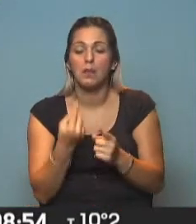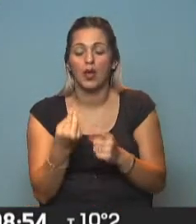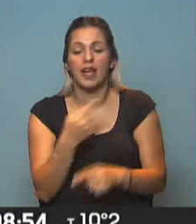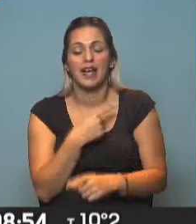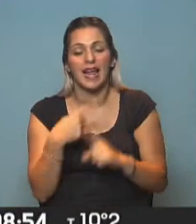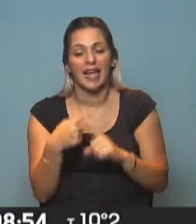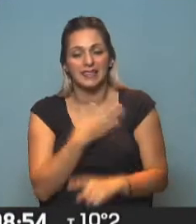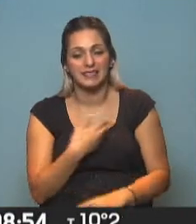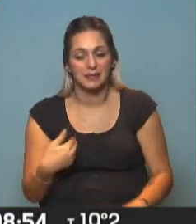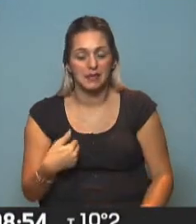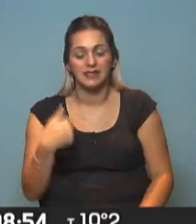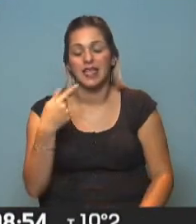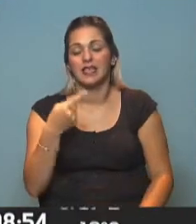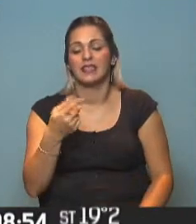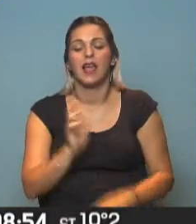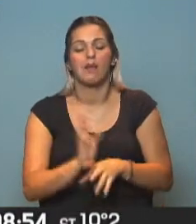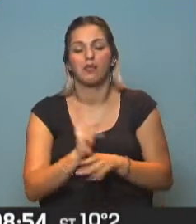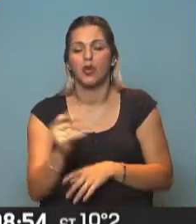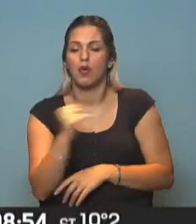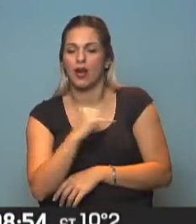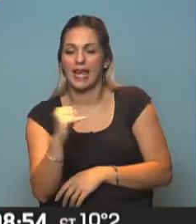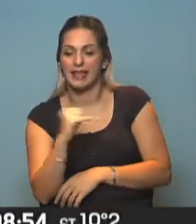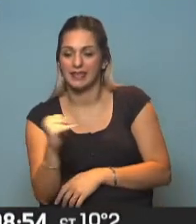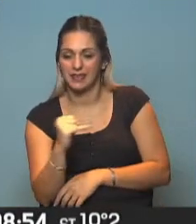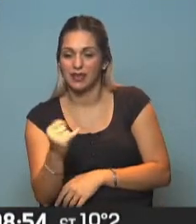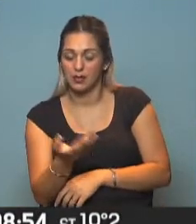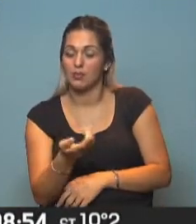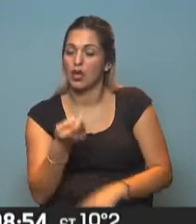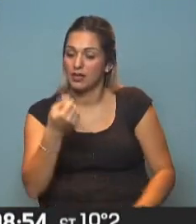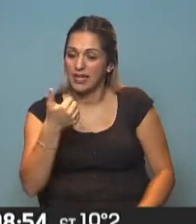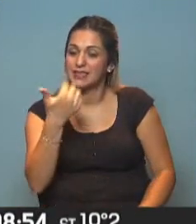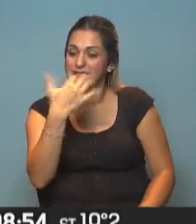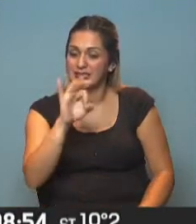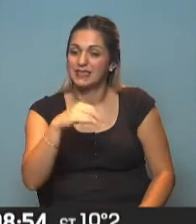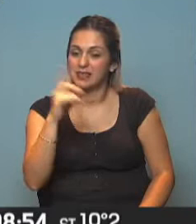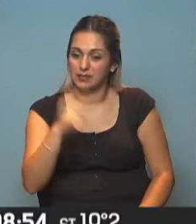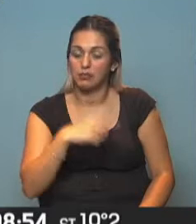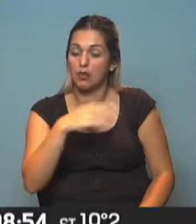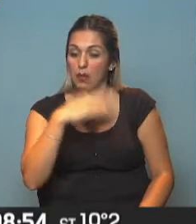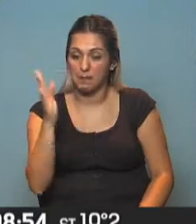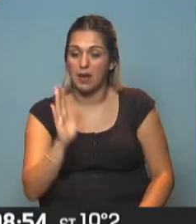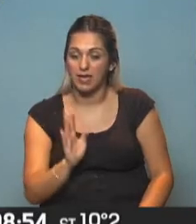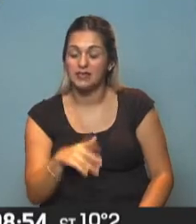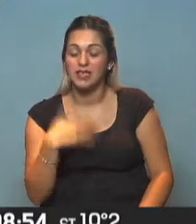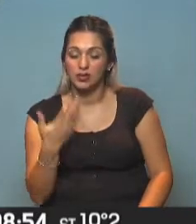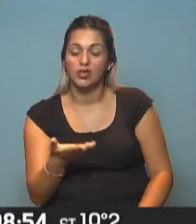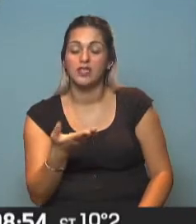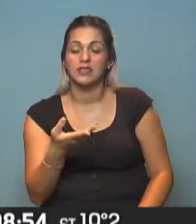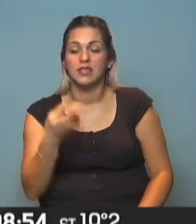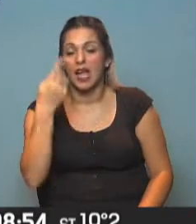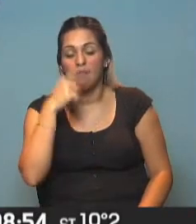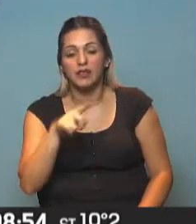muy grande y por sobre casi el 60 y pico por ciento la verdad es que lo que termina haciendo eso es